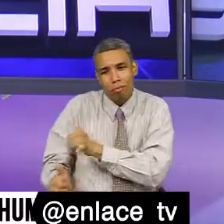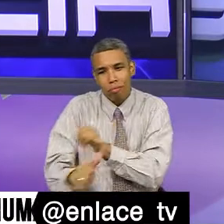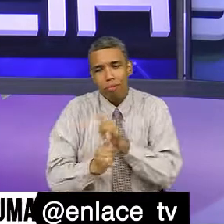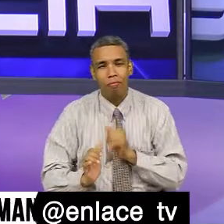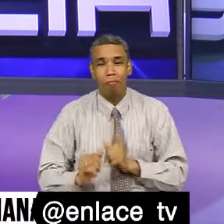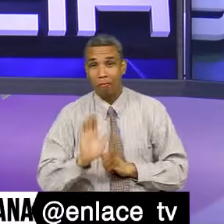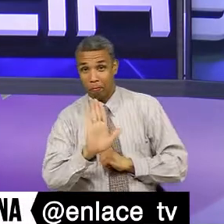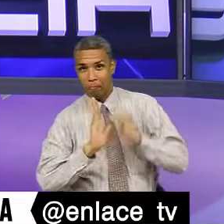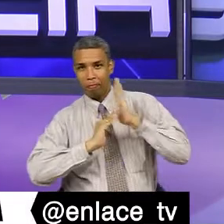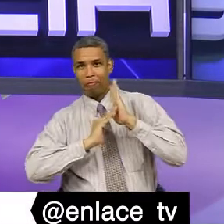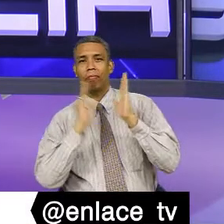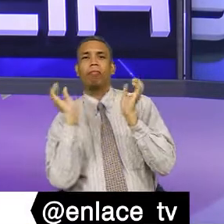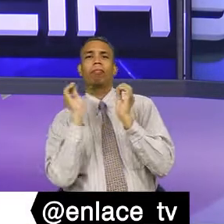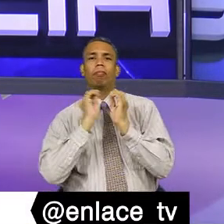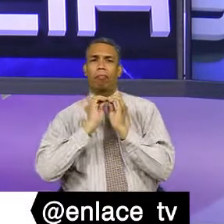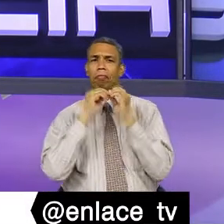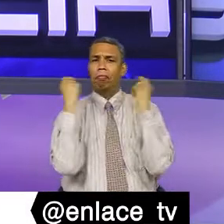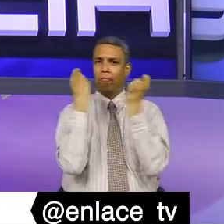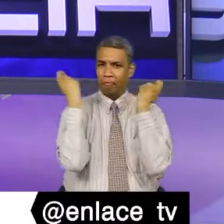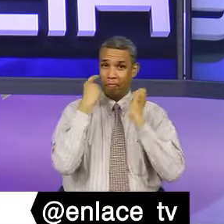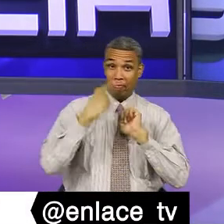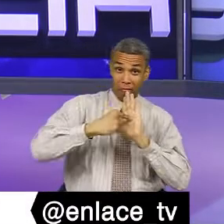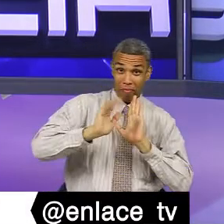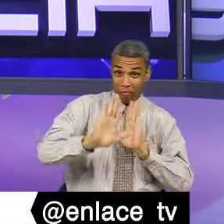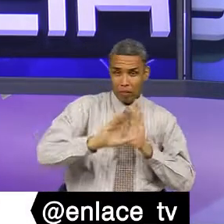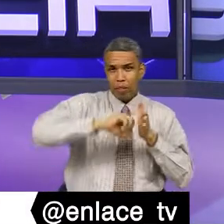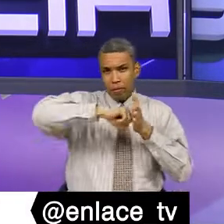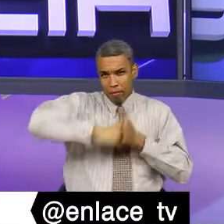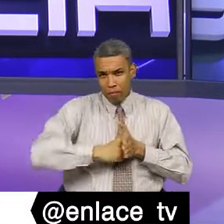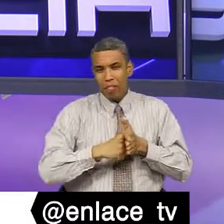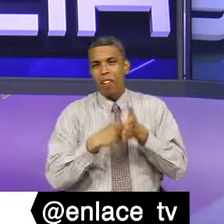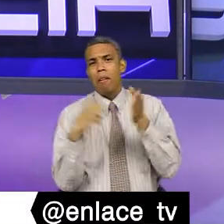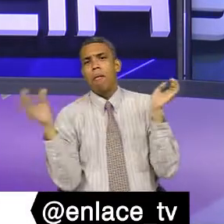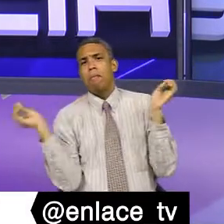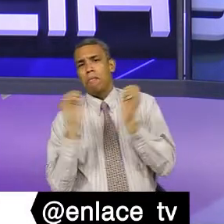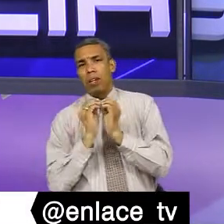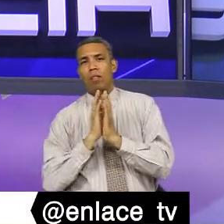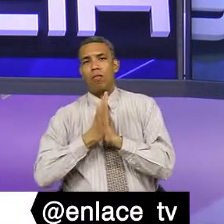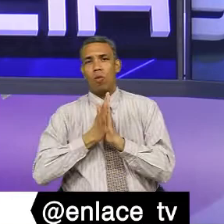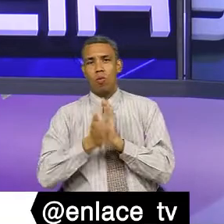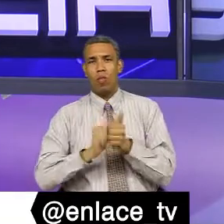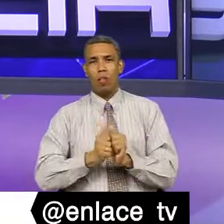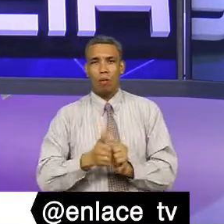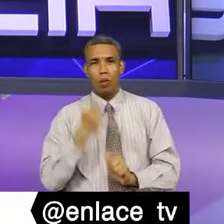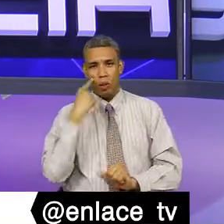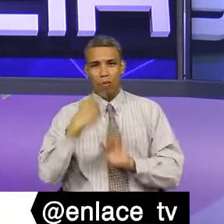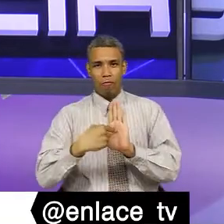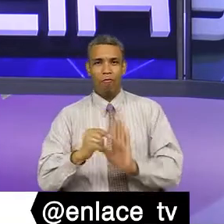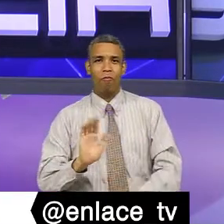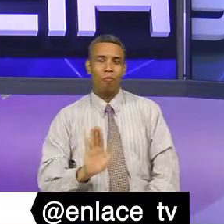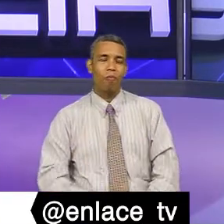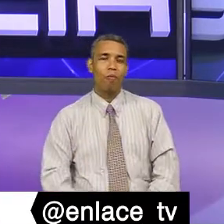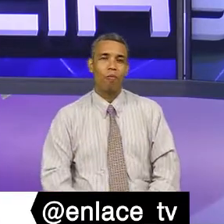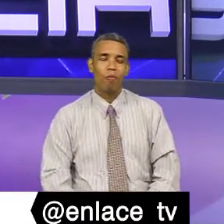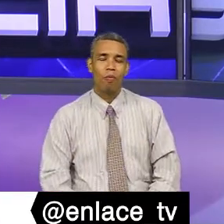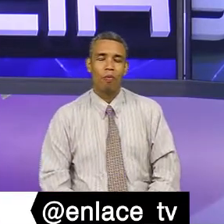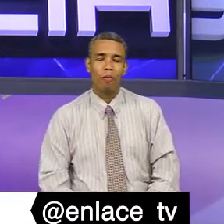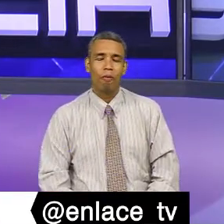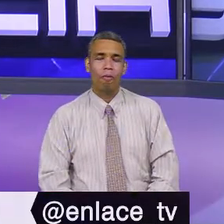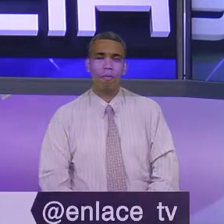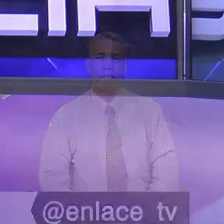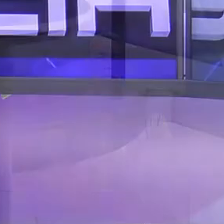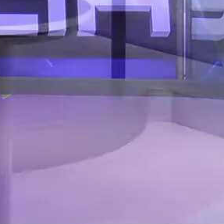Hacemos una nueva pausa de reconocimiento a nuestros patrocinadores. Al regresar, los esperamos con la información deportiva Enlace Noticias.